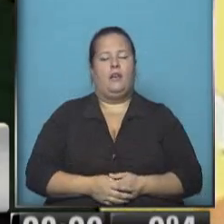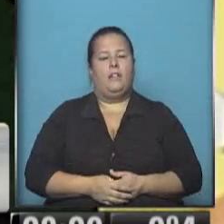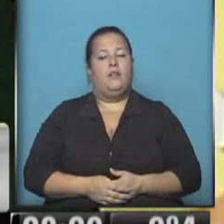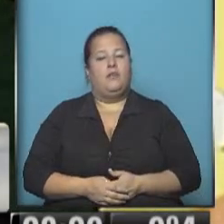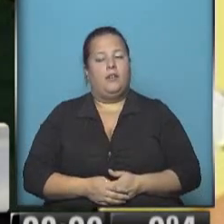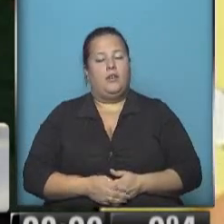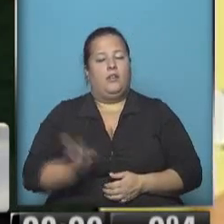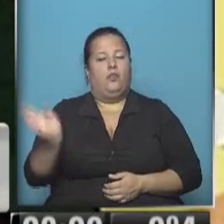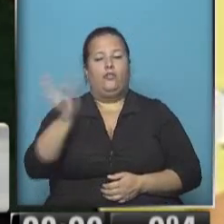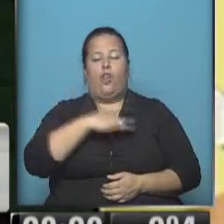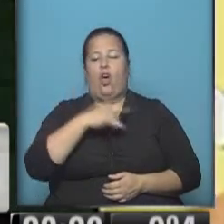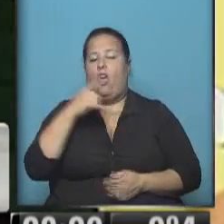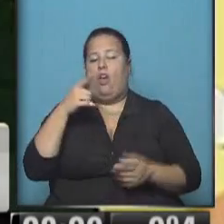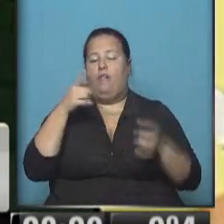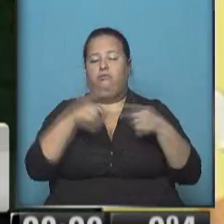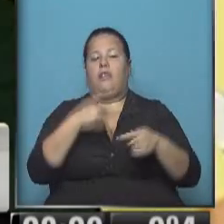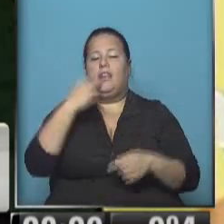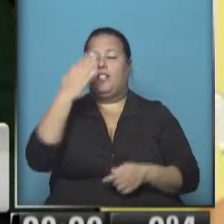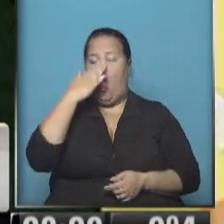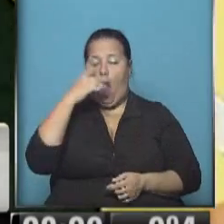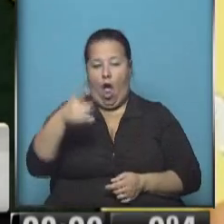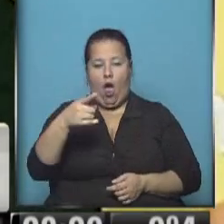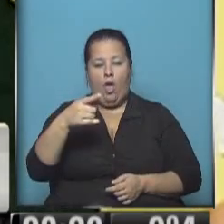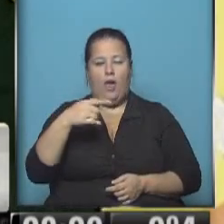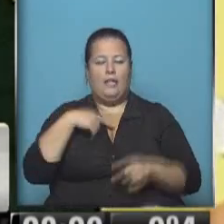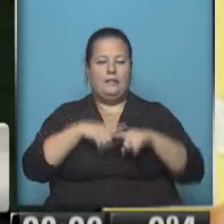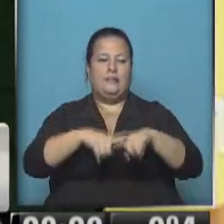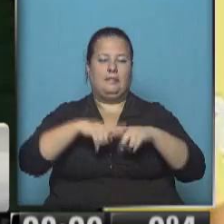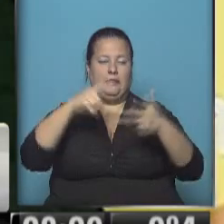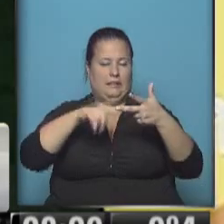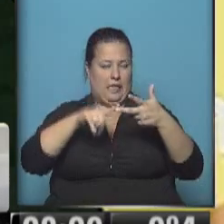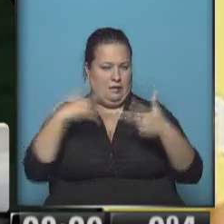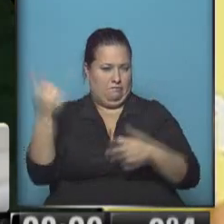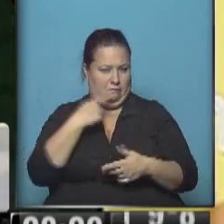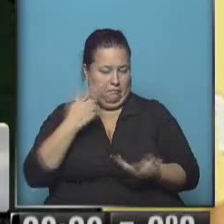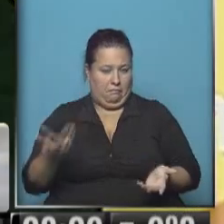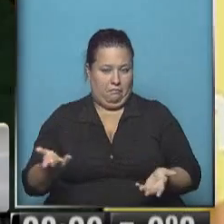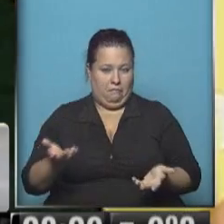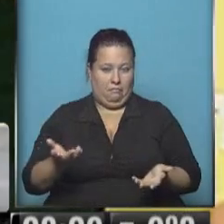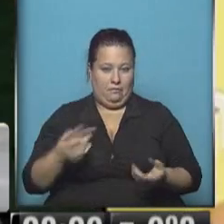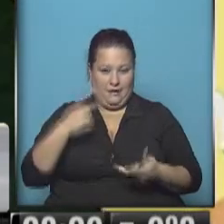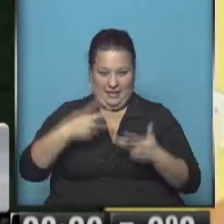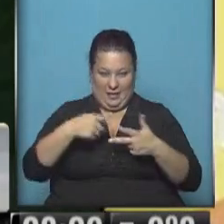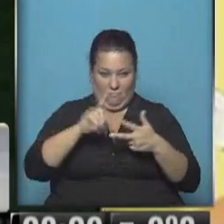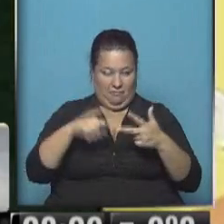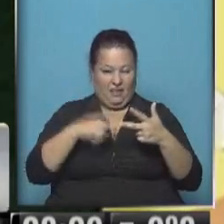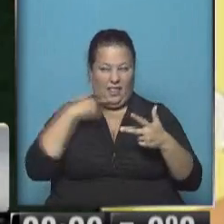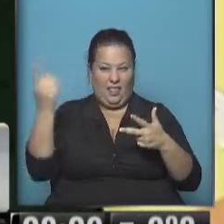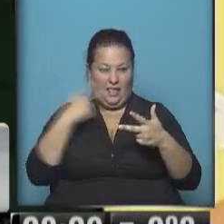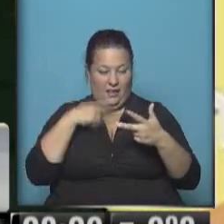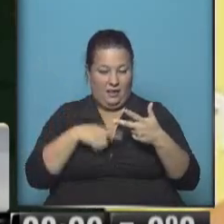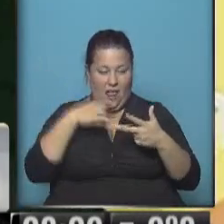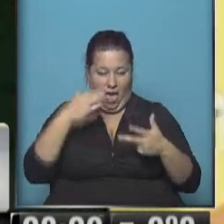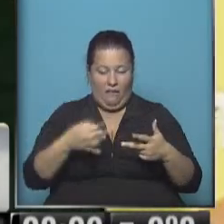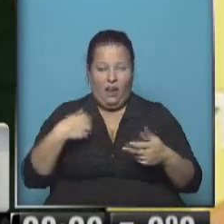de todos los indicadores decía que el córdoba estábamos peleando el tercer lugar más que el segundo y la